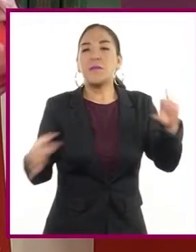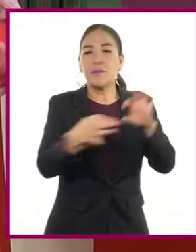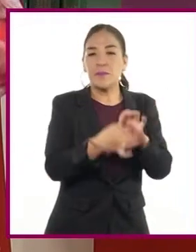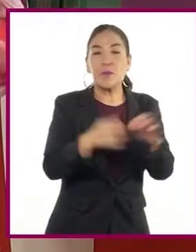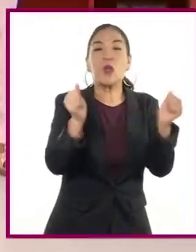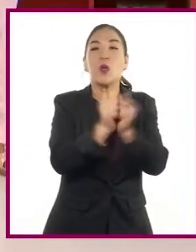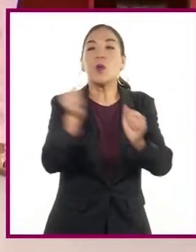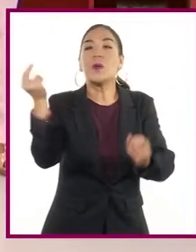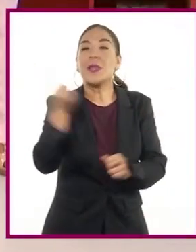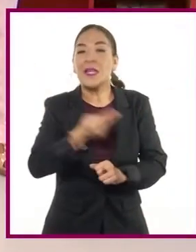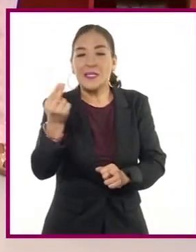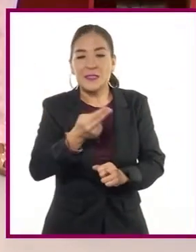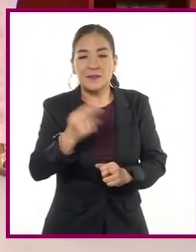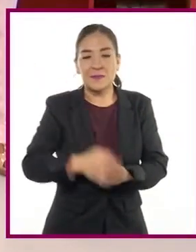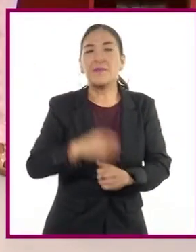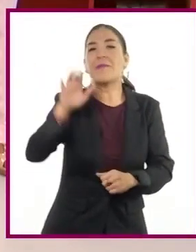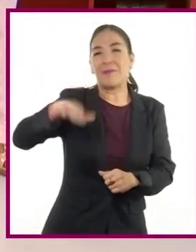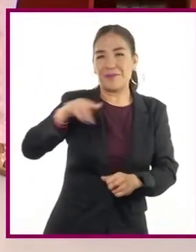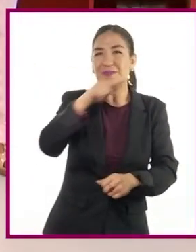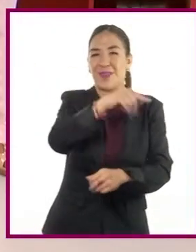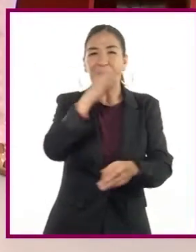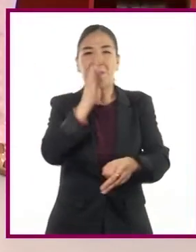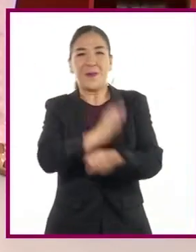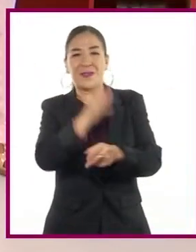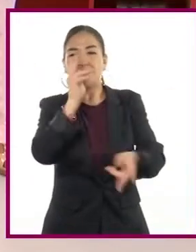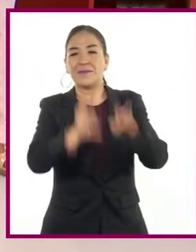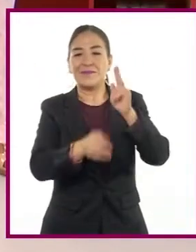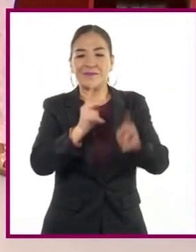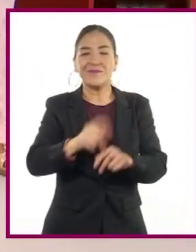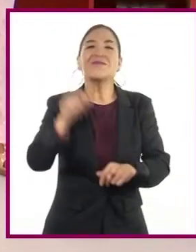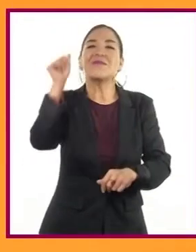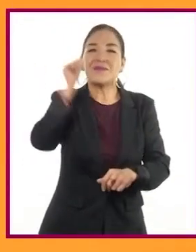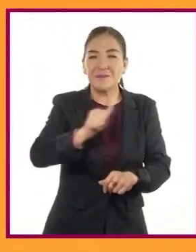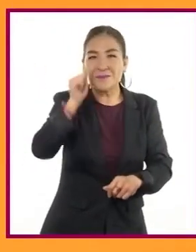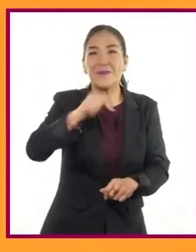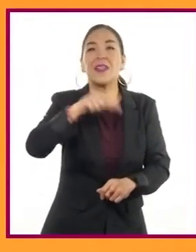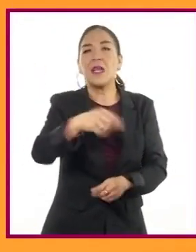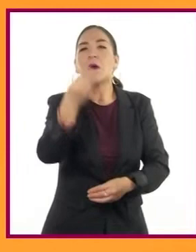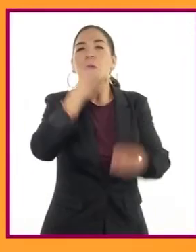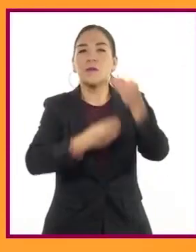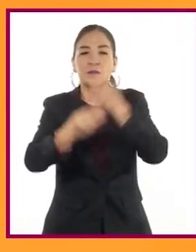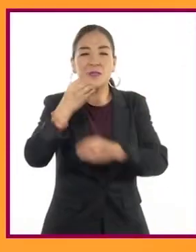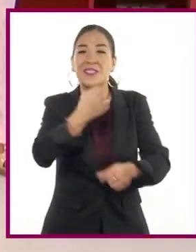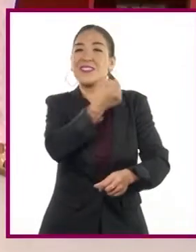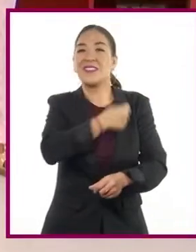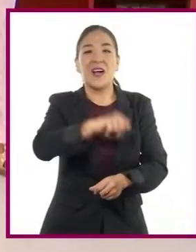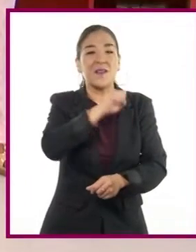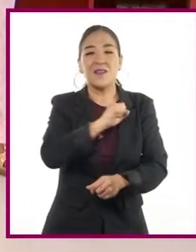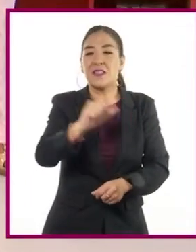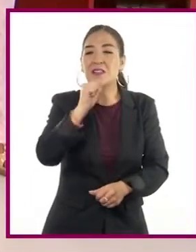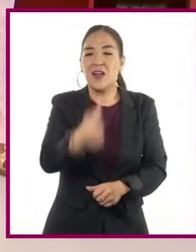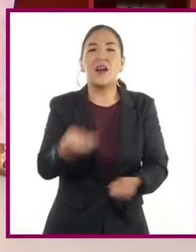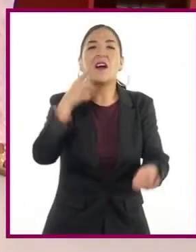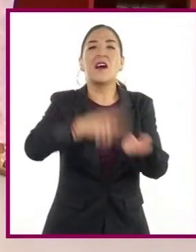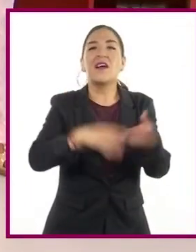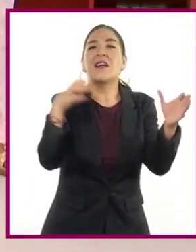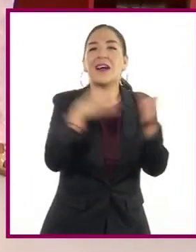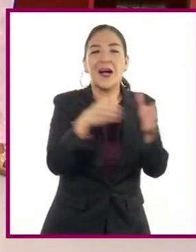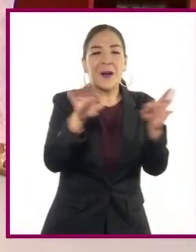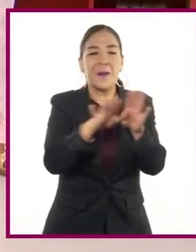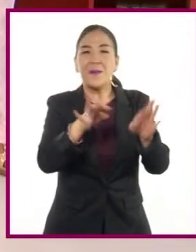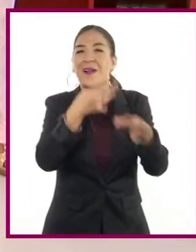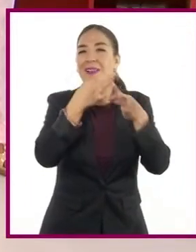necesidad. Como habíamos comentado, generalmente los alimentos no saludables vienen en empaques muy